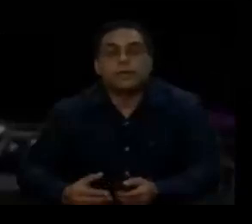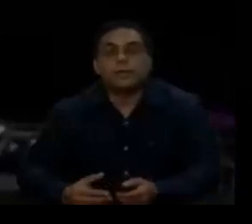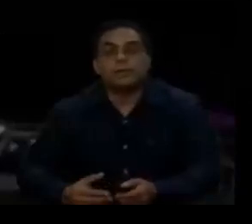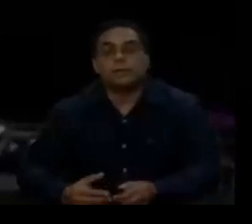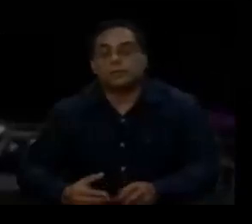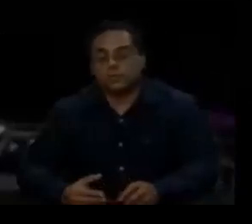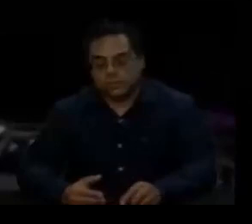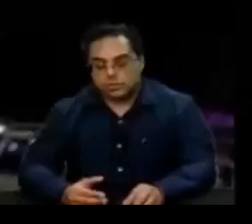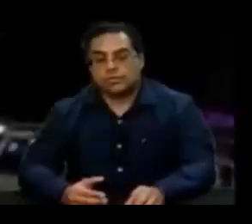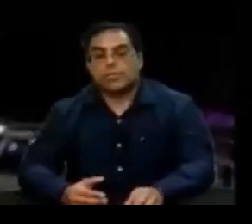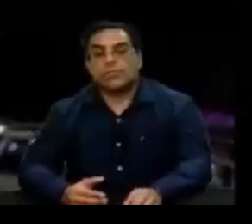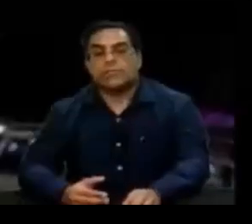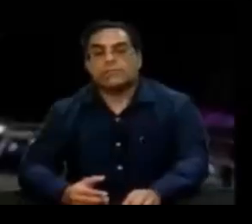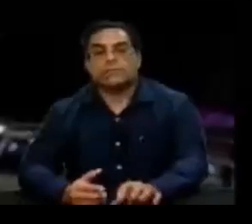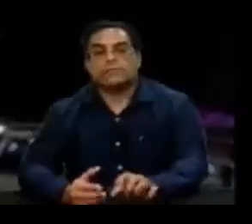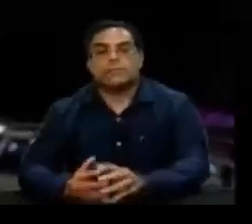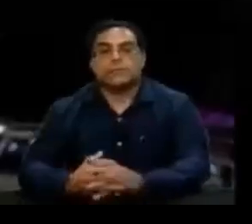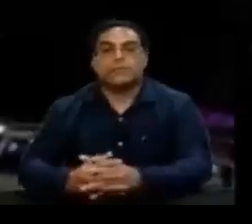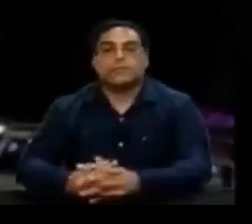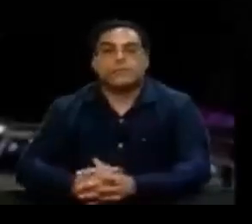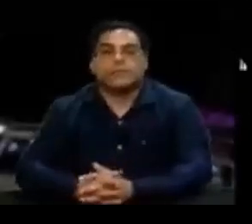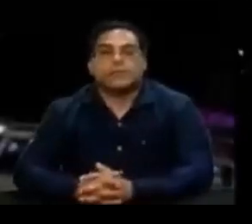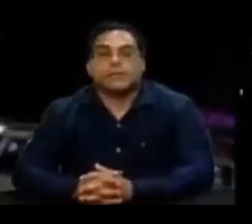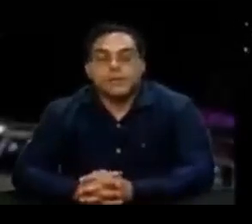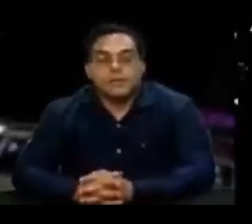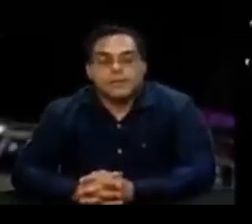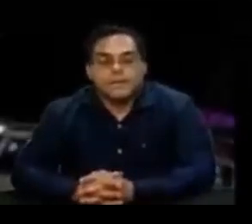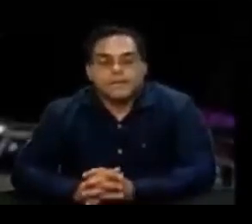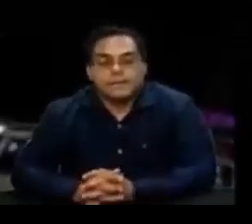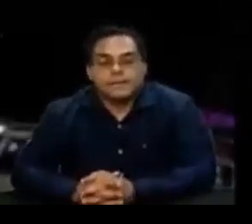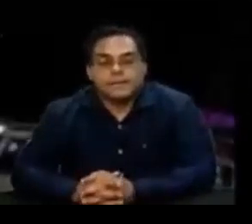resulta que les mencionaba que todos los pacientes,